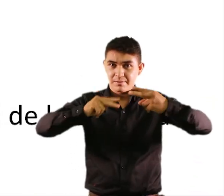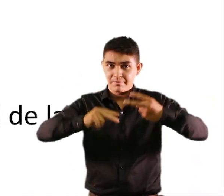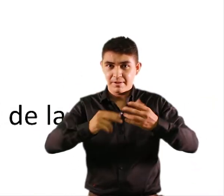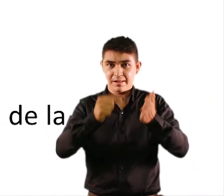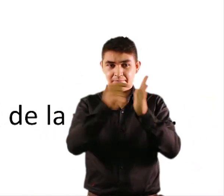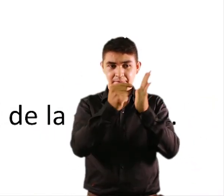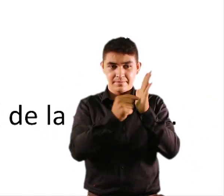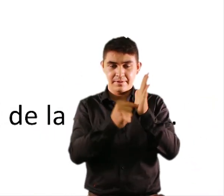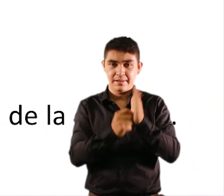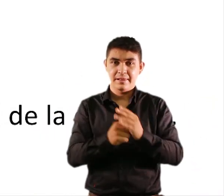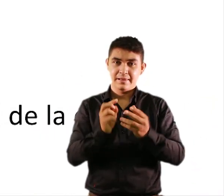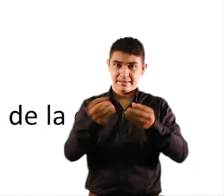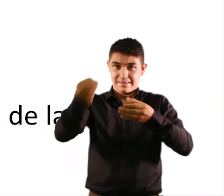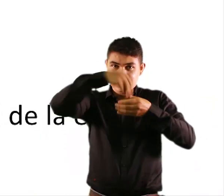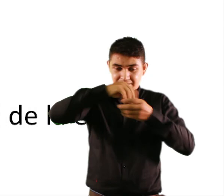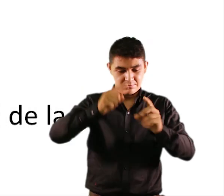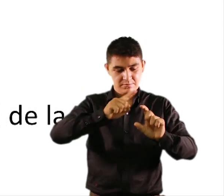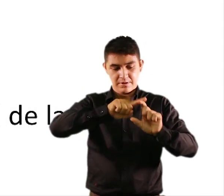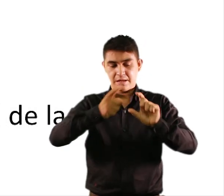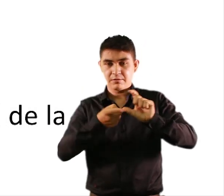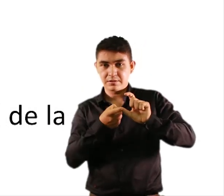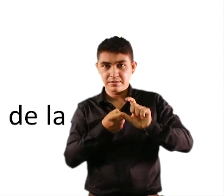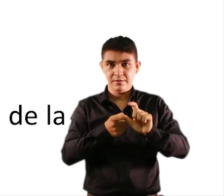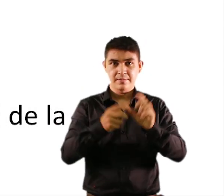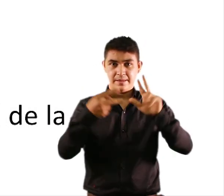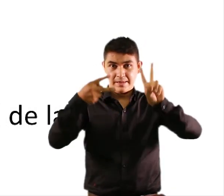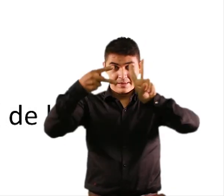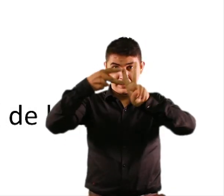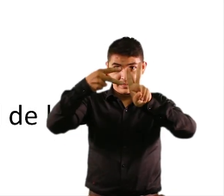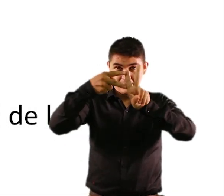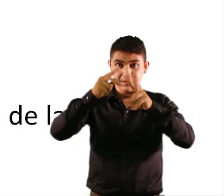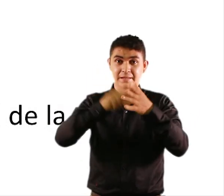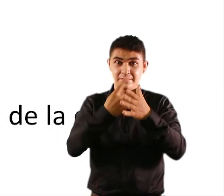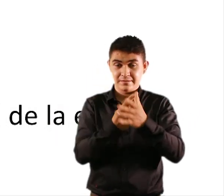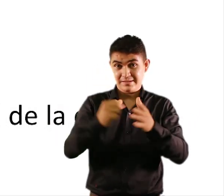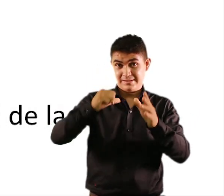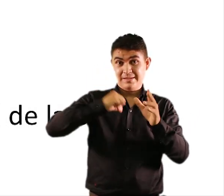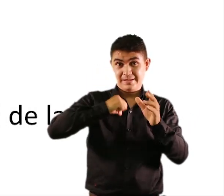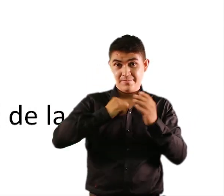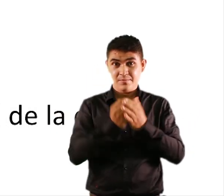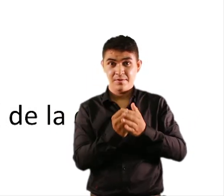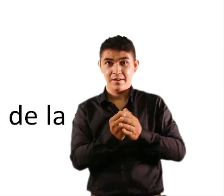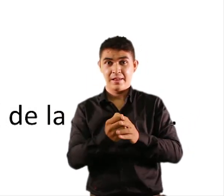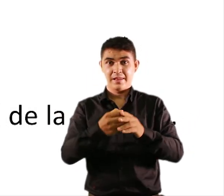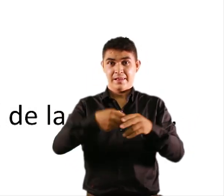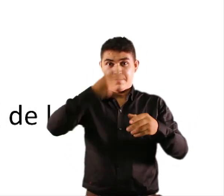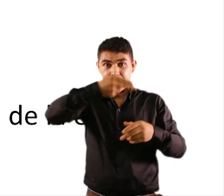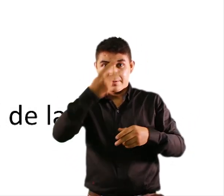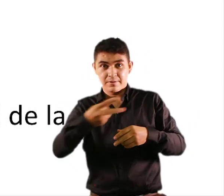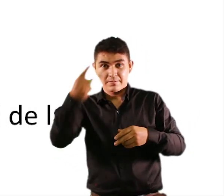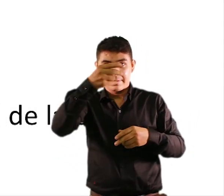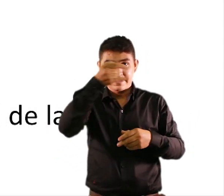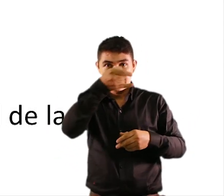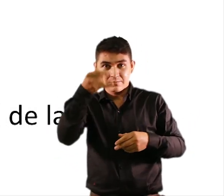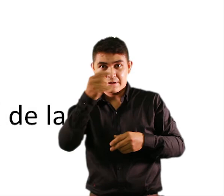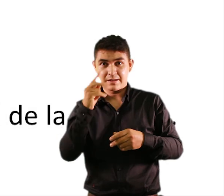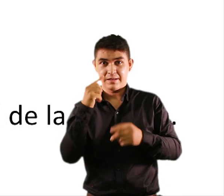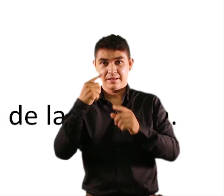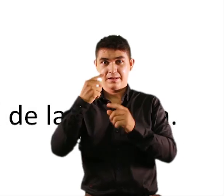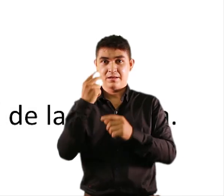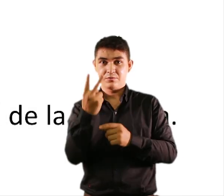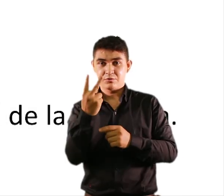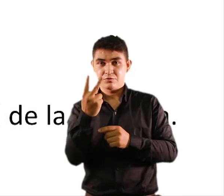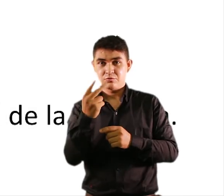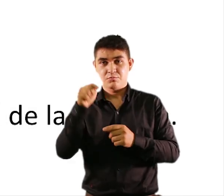ecuación del teorema de Pitágoras y entonces tenemos que hipotenusa al cuadrado es igual a